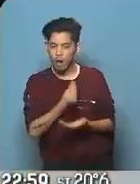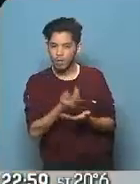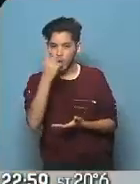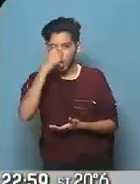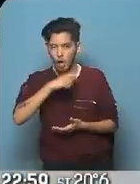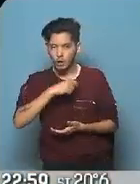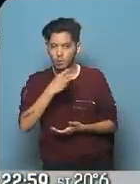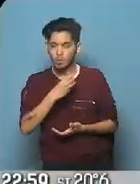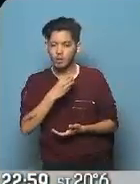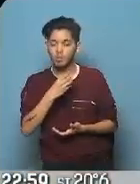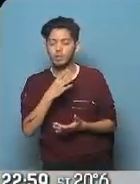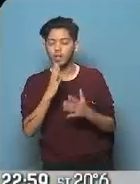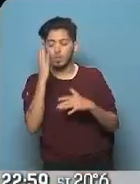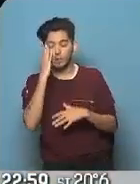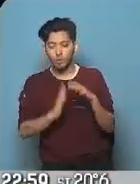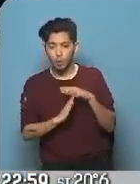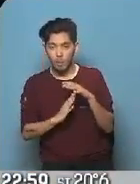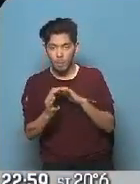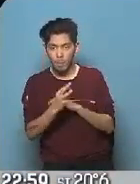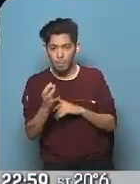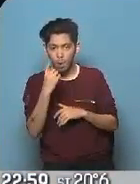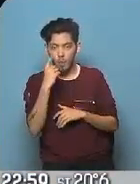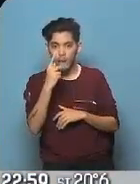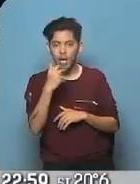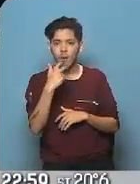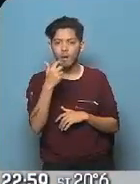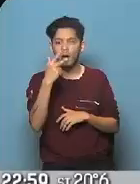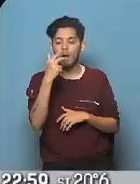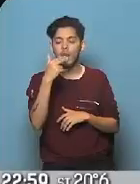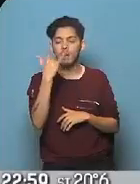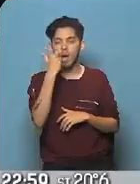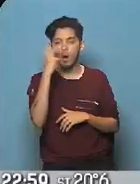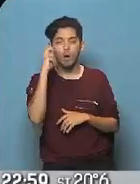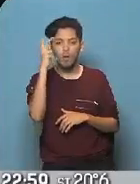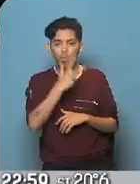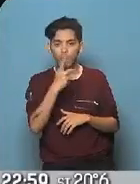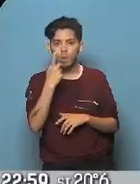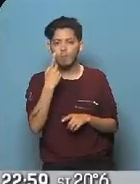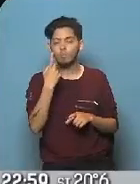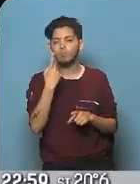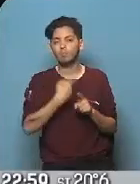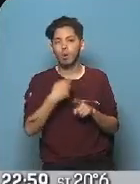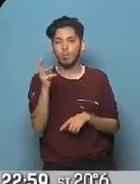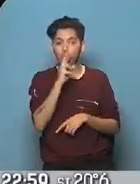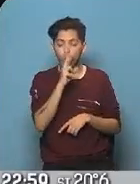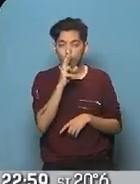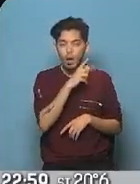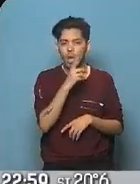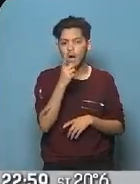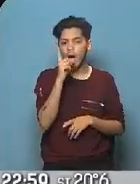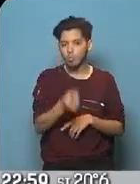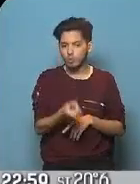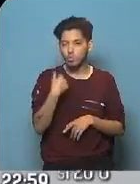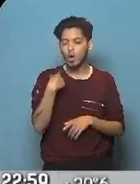le está costando muchísimo se trata de break habana que ha sido acusado por visible y si es por de una mujer que dice que hace 30